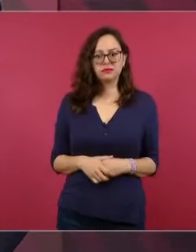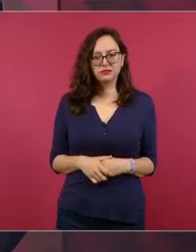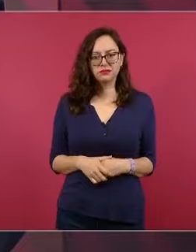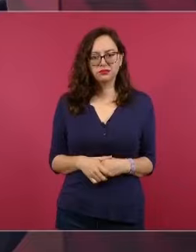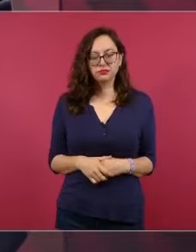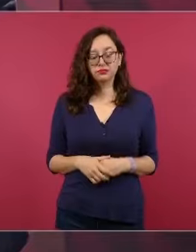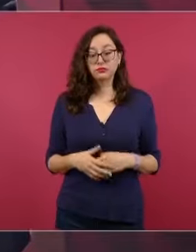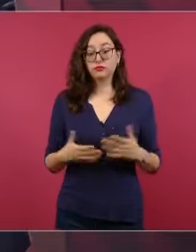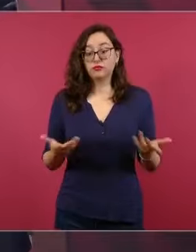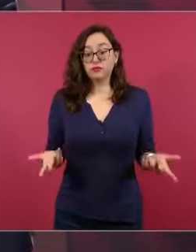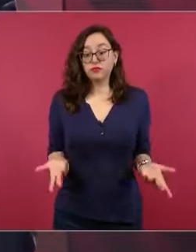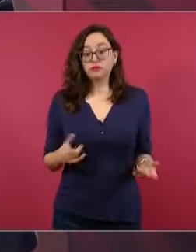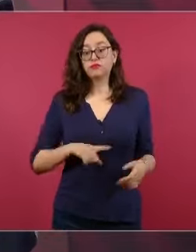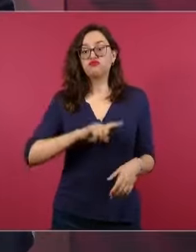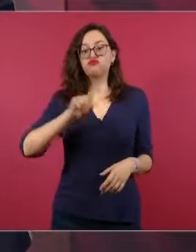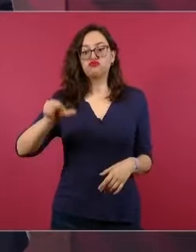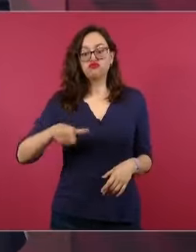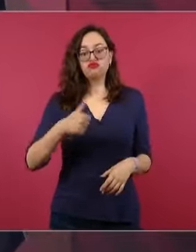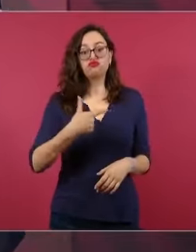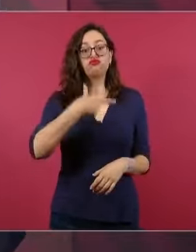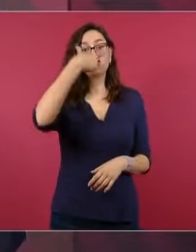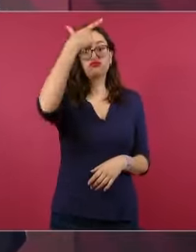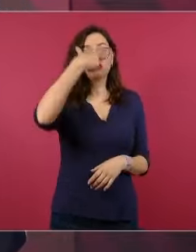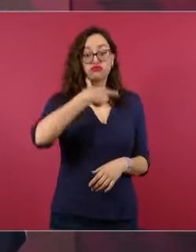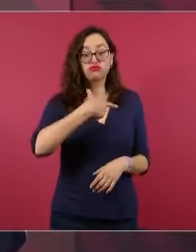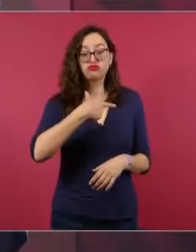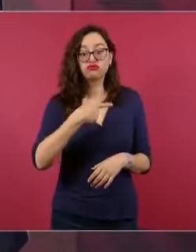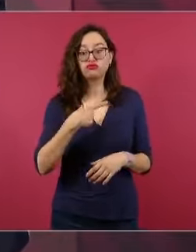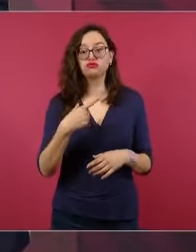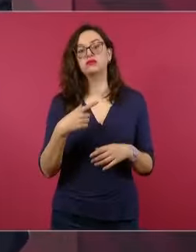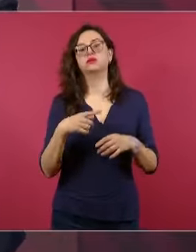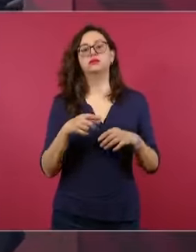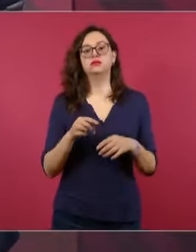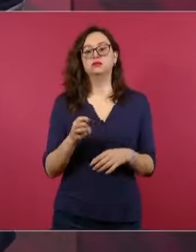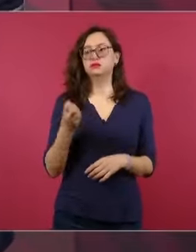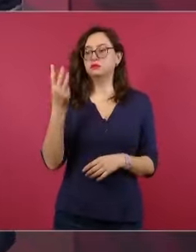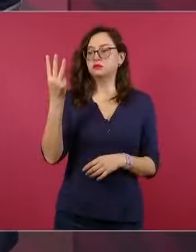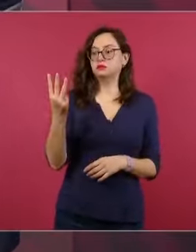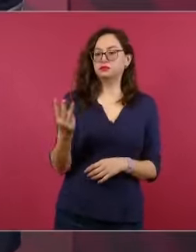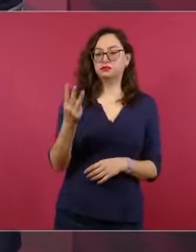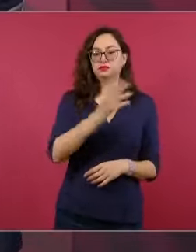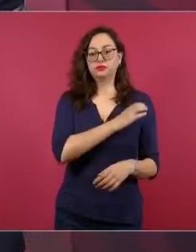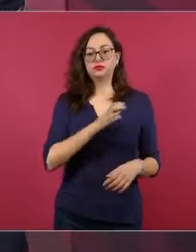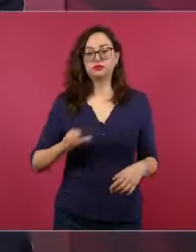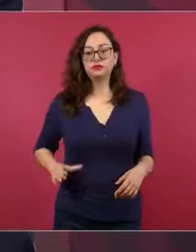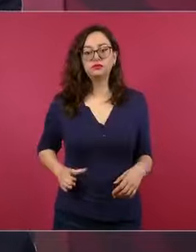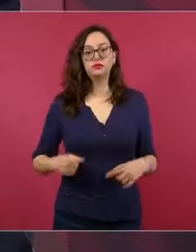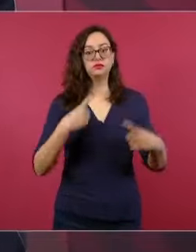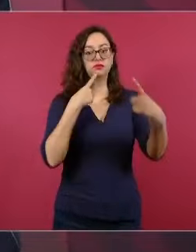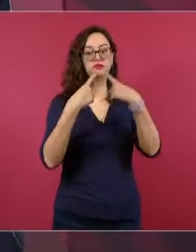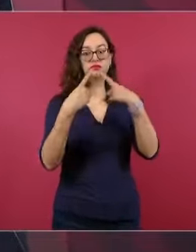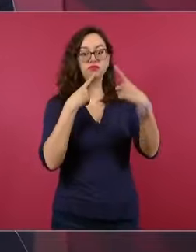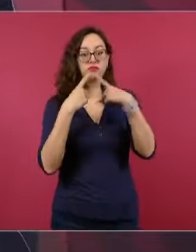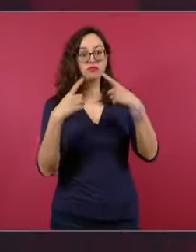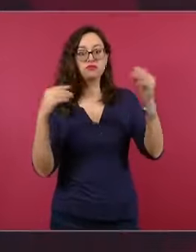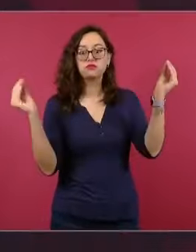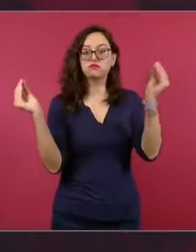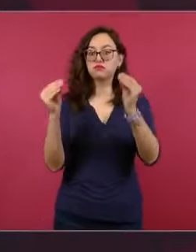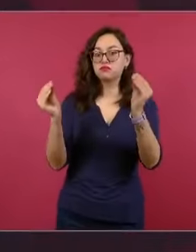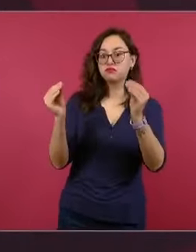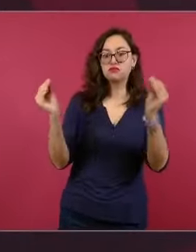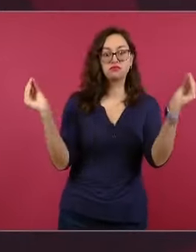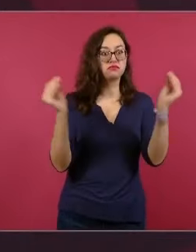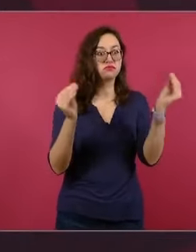y en la noche el debate y los ciudadanos pues ya